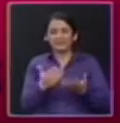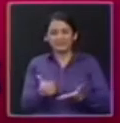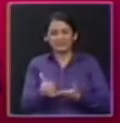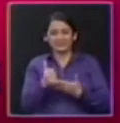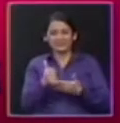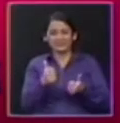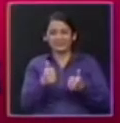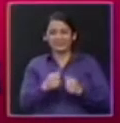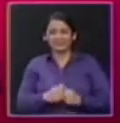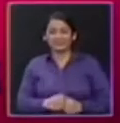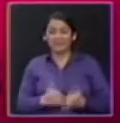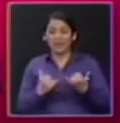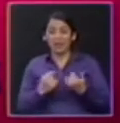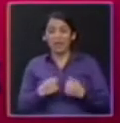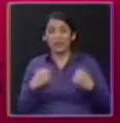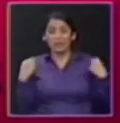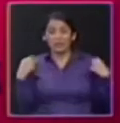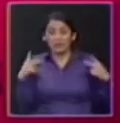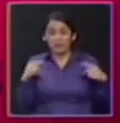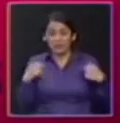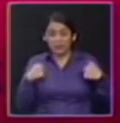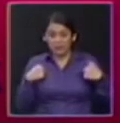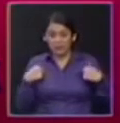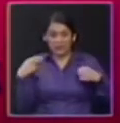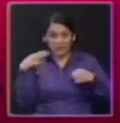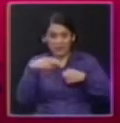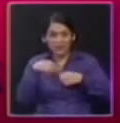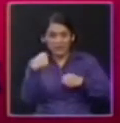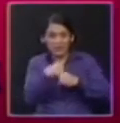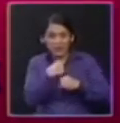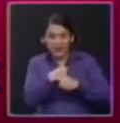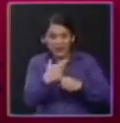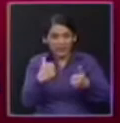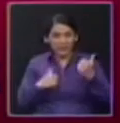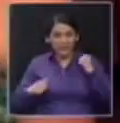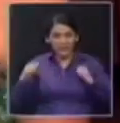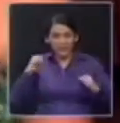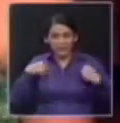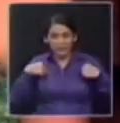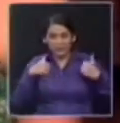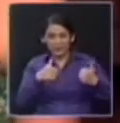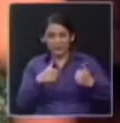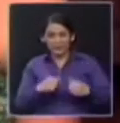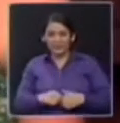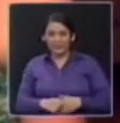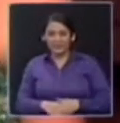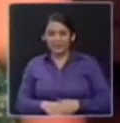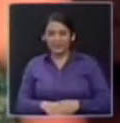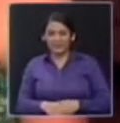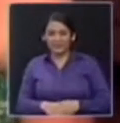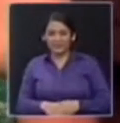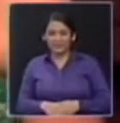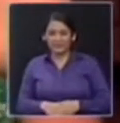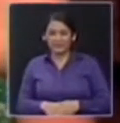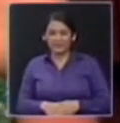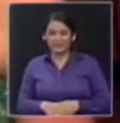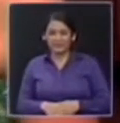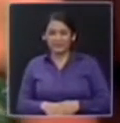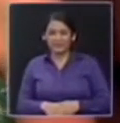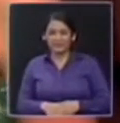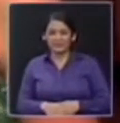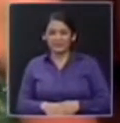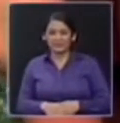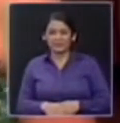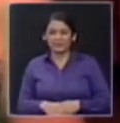Diamond me hayan dado esta oportunidad es para mí un privilegio, así que estoy muy, muy agradecido. Bueno, yo no soy cantante profesional y estar parada